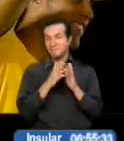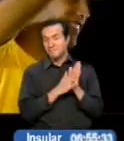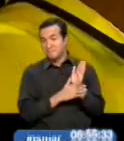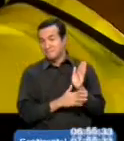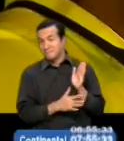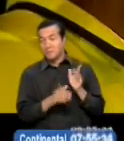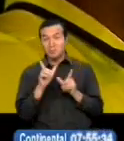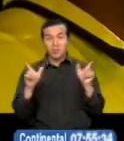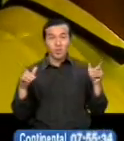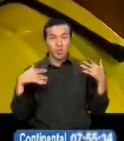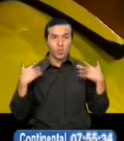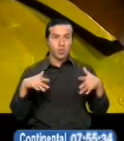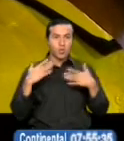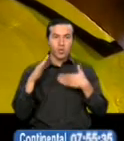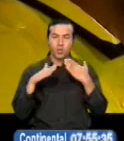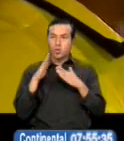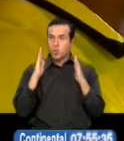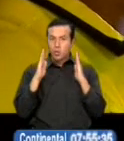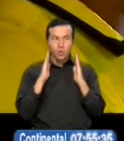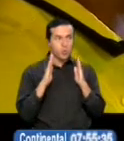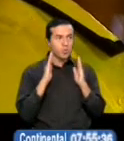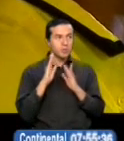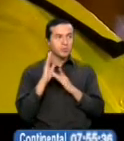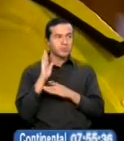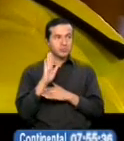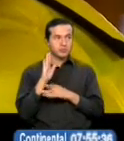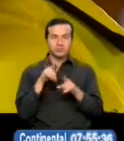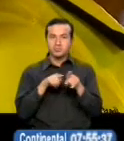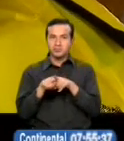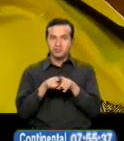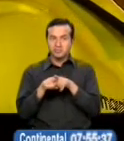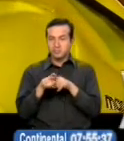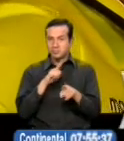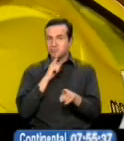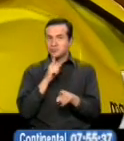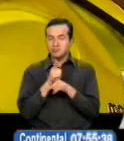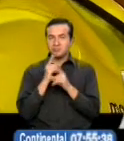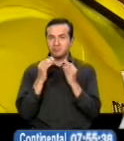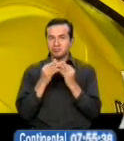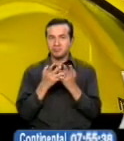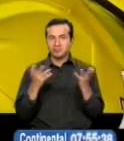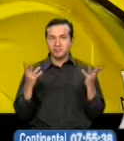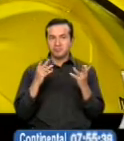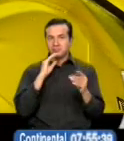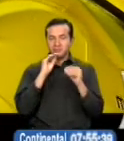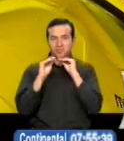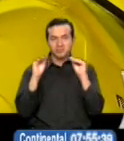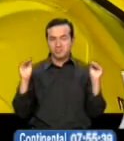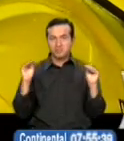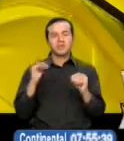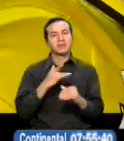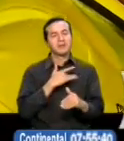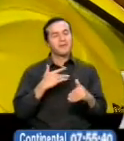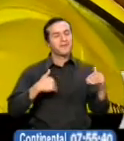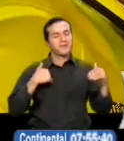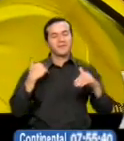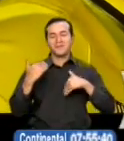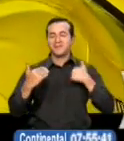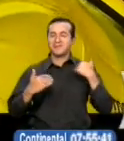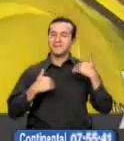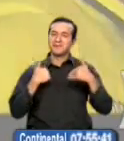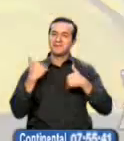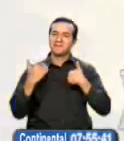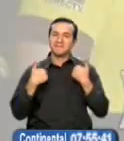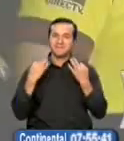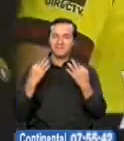brindado la gente, por todo lo que ha representado para nosotros este torneo, realmente, sí, y estamos todos muy felices por todo lo que